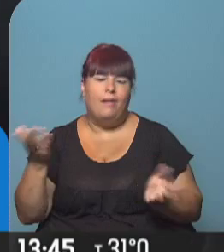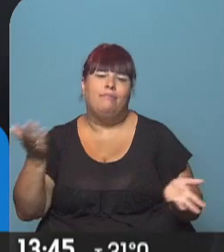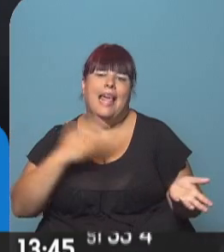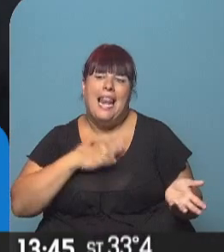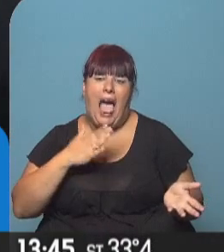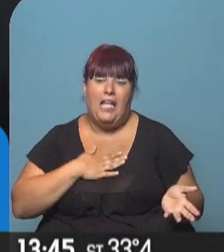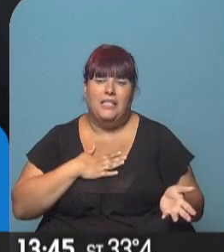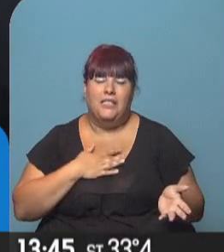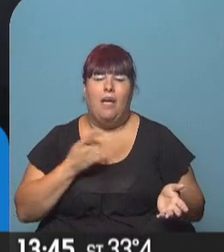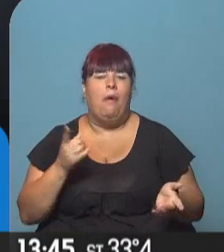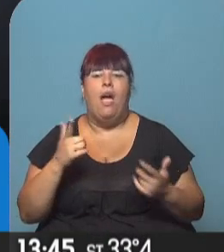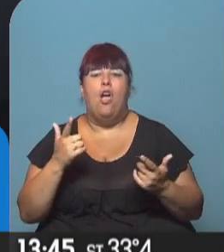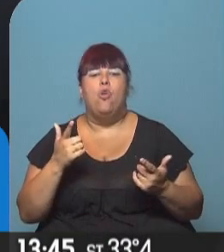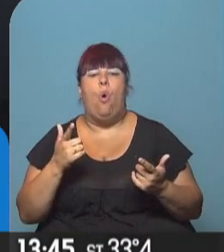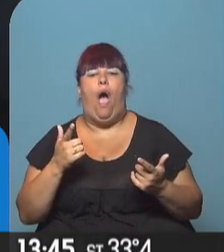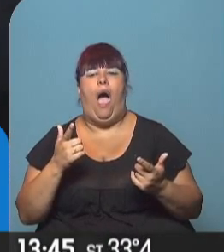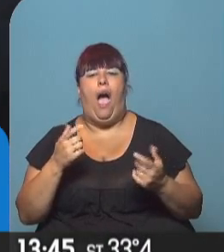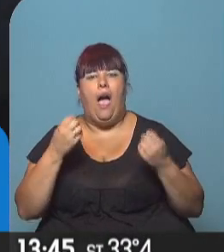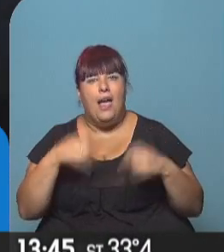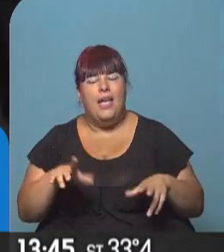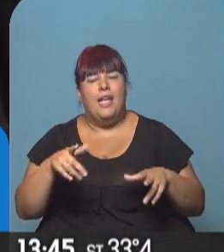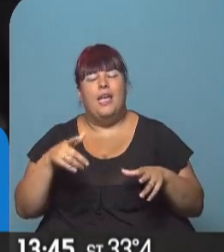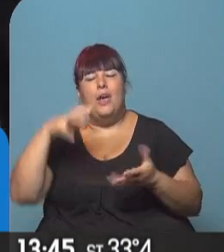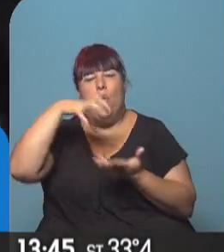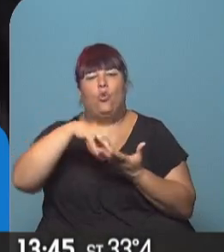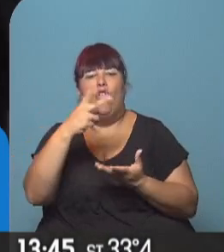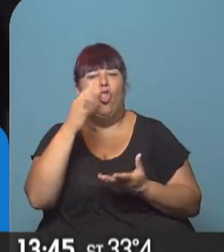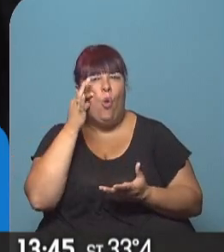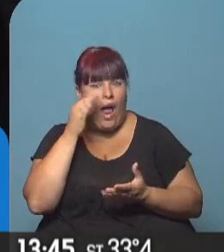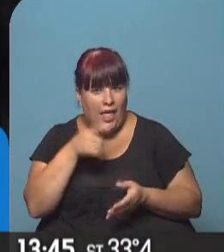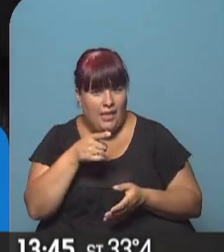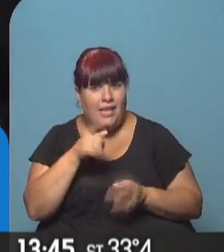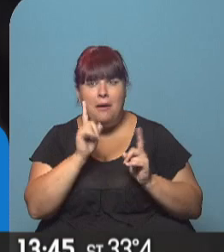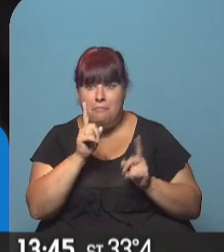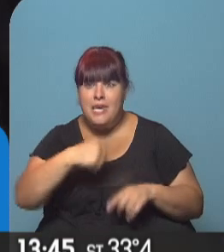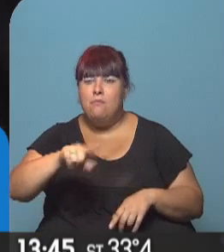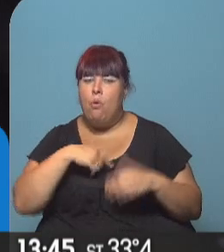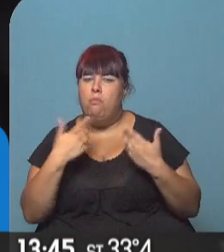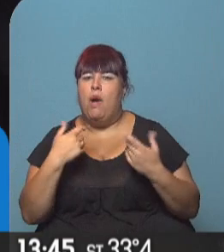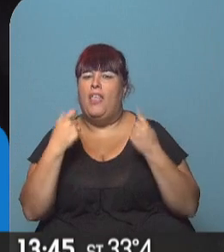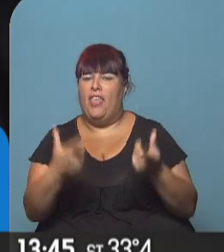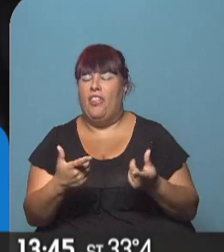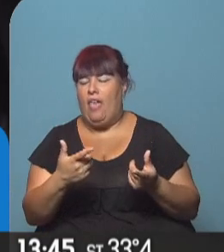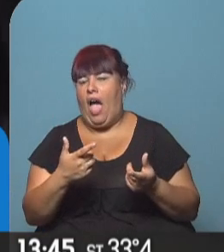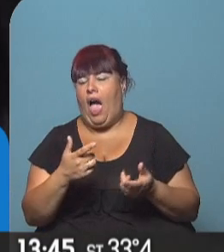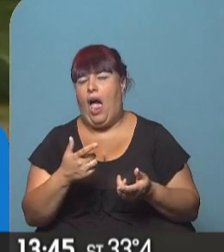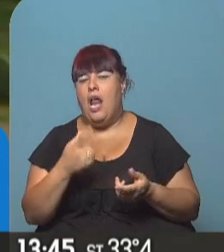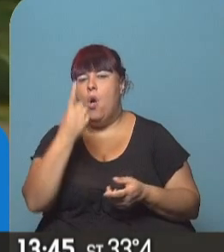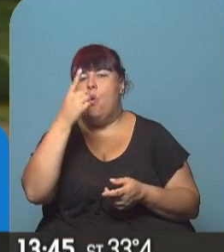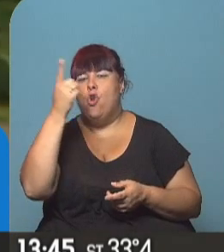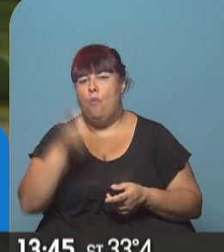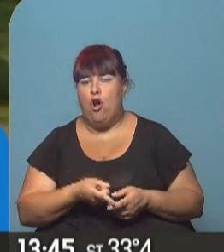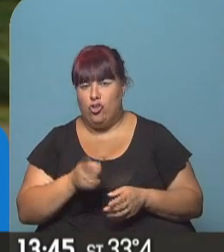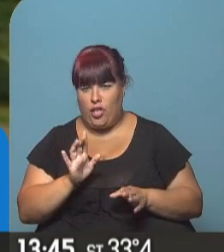Lamentamos que no hayan puesto en marcha nuestra usina 240, en la cual nosotros podríamos generar un